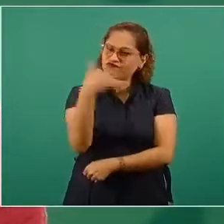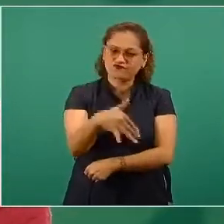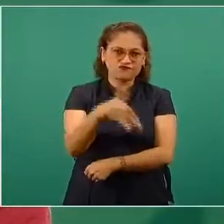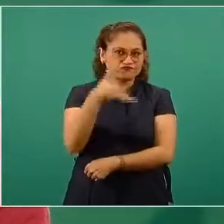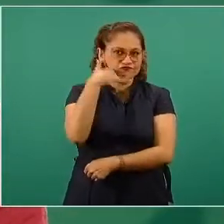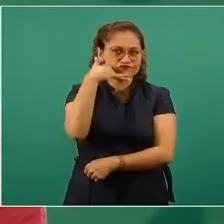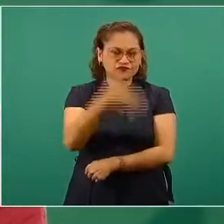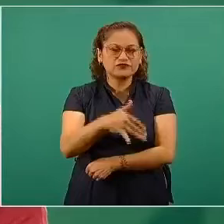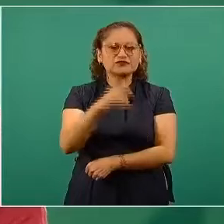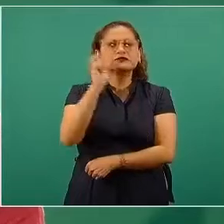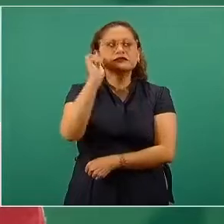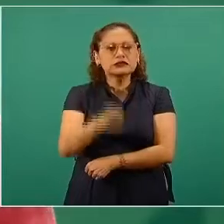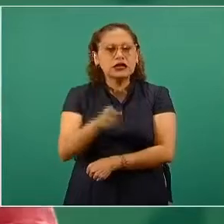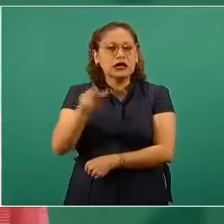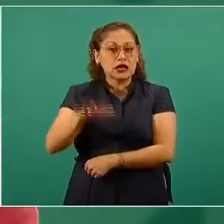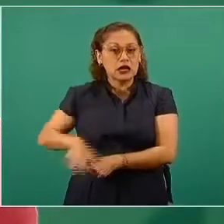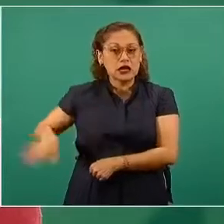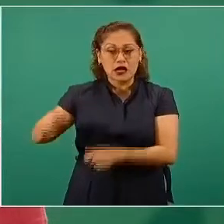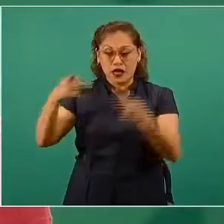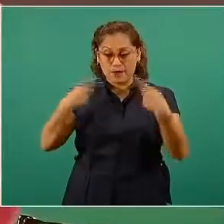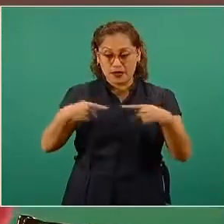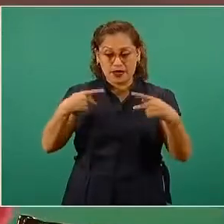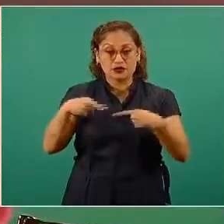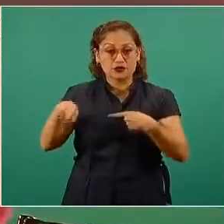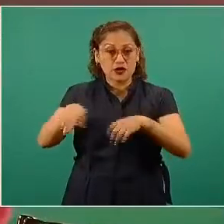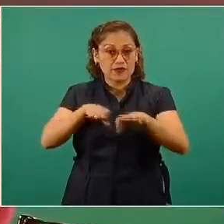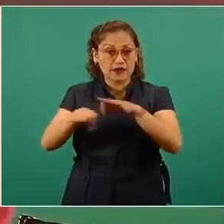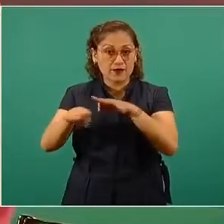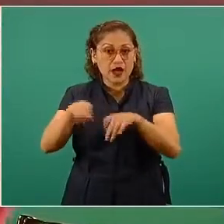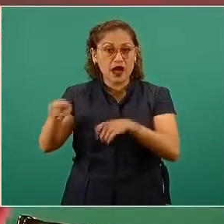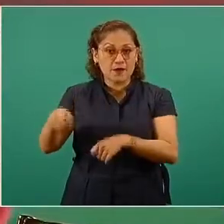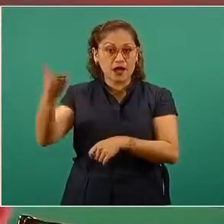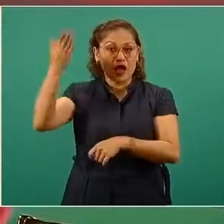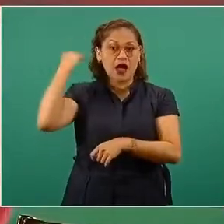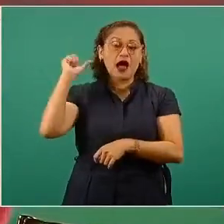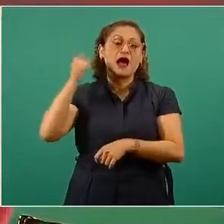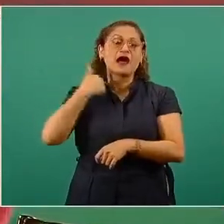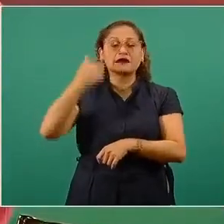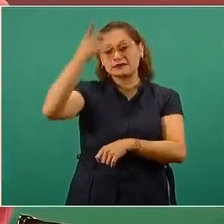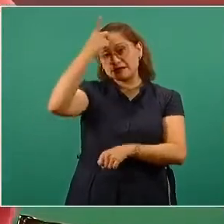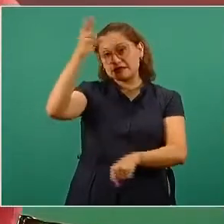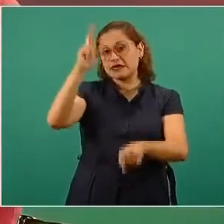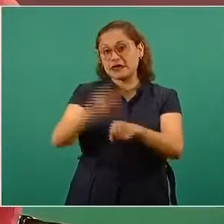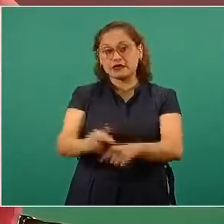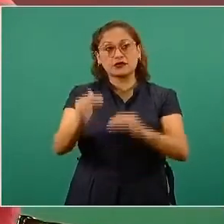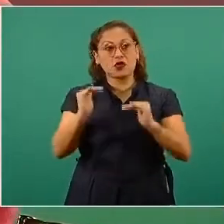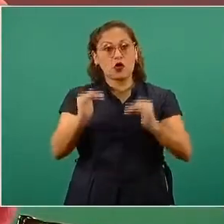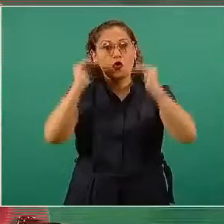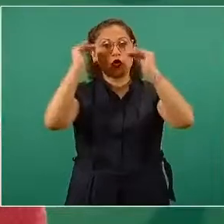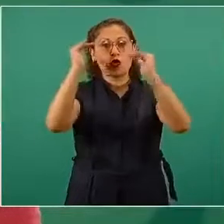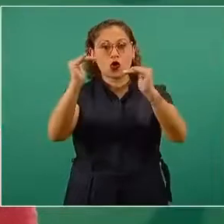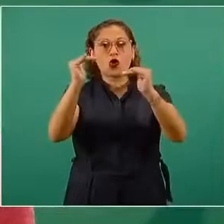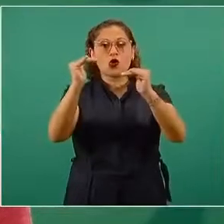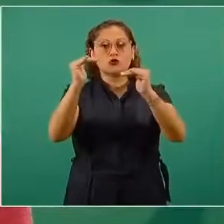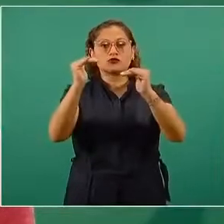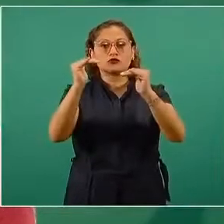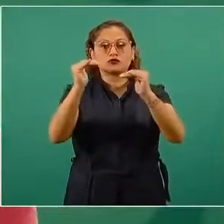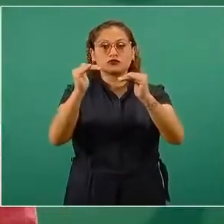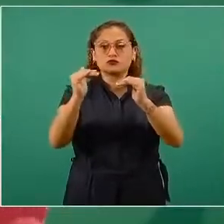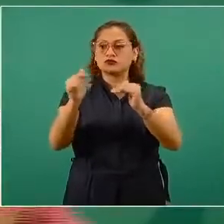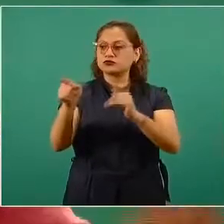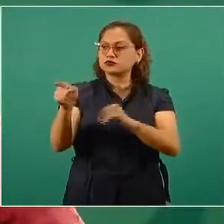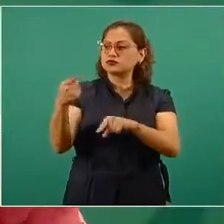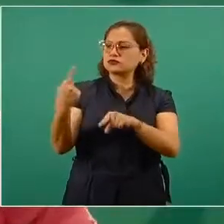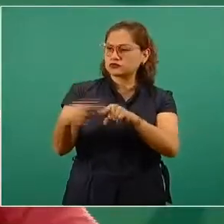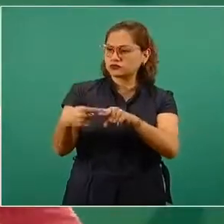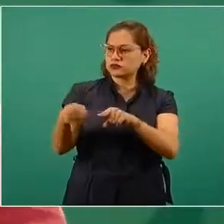manera discrecional, personal directivo del más alto nivel en COFEPRIS decidía quién pasaba rápido